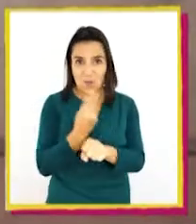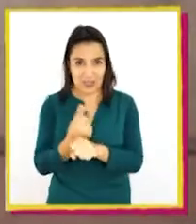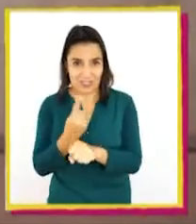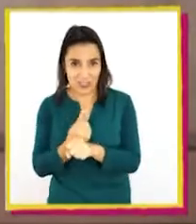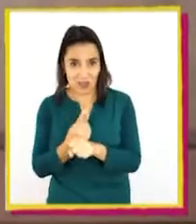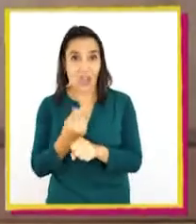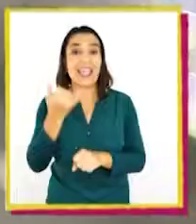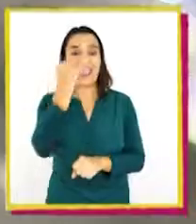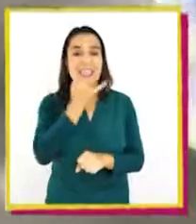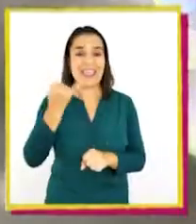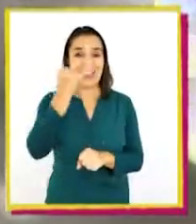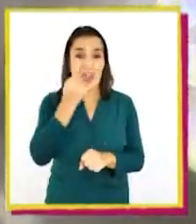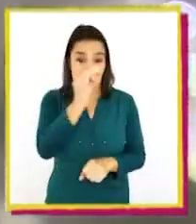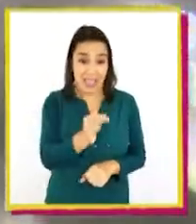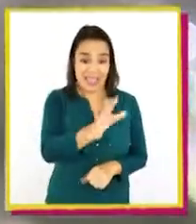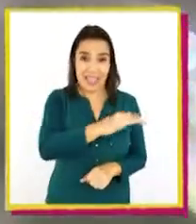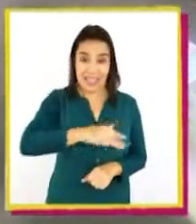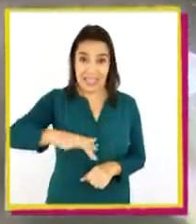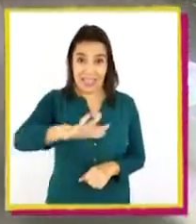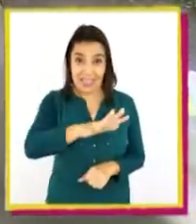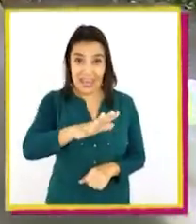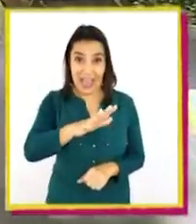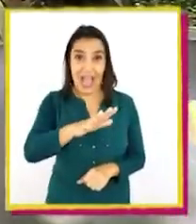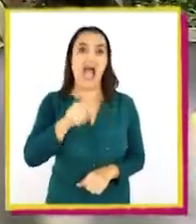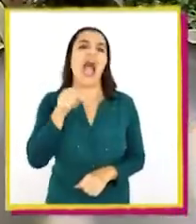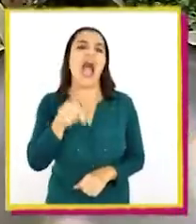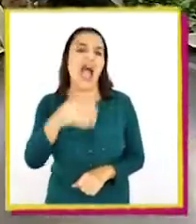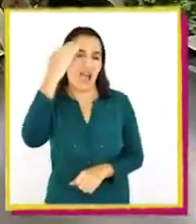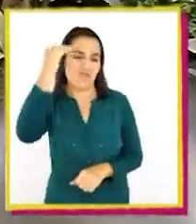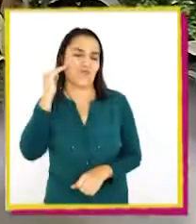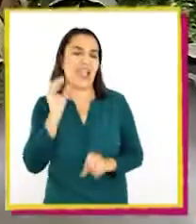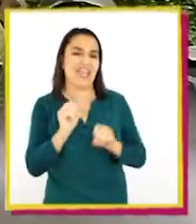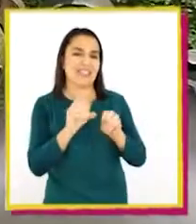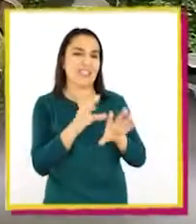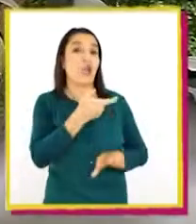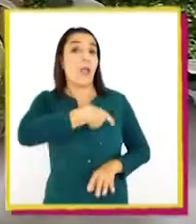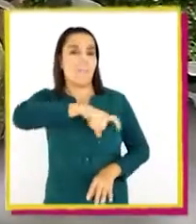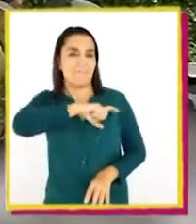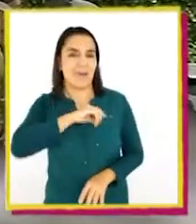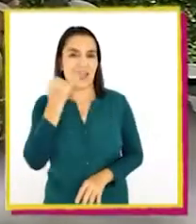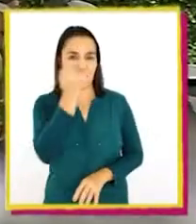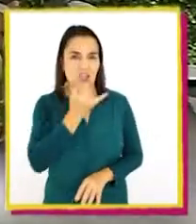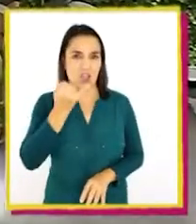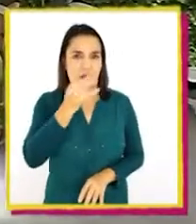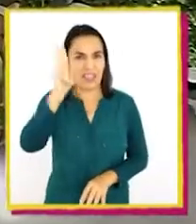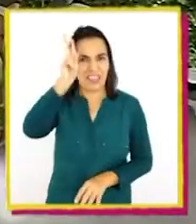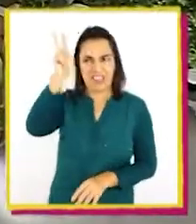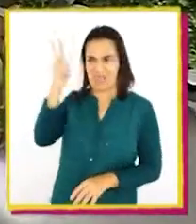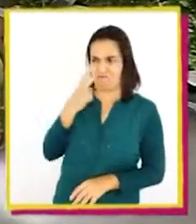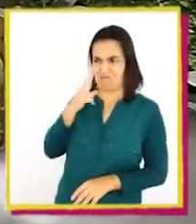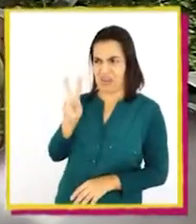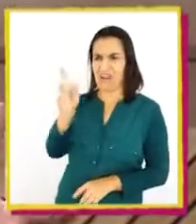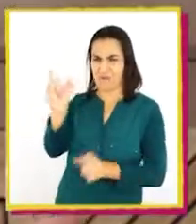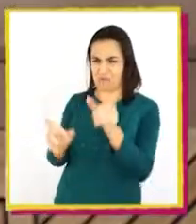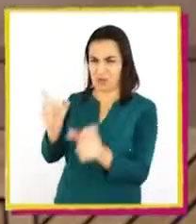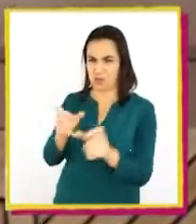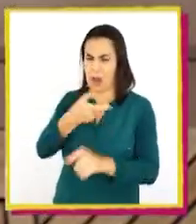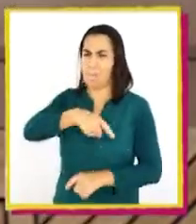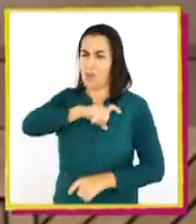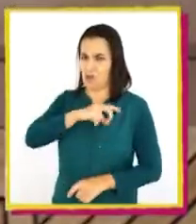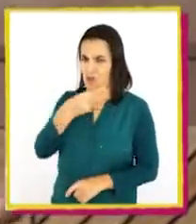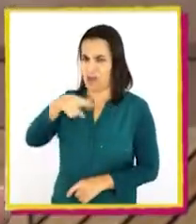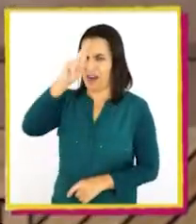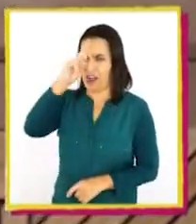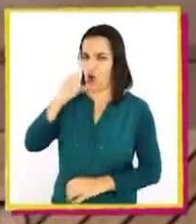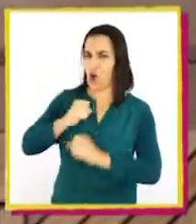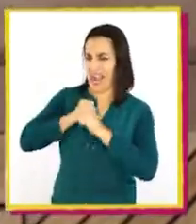de Guanahani, él les enseñó el español. Para los indígenas, los españoles eran raros. Tenían